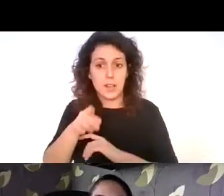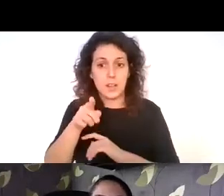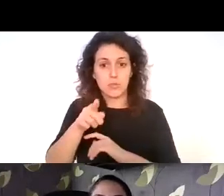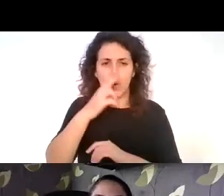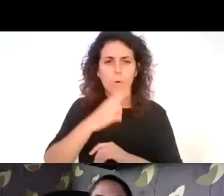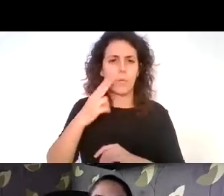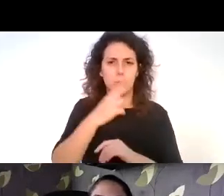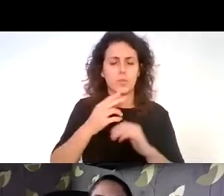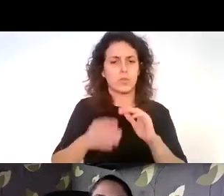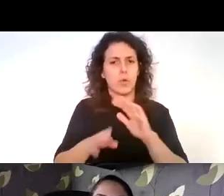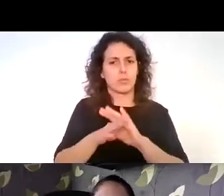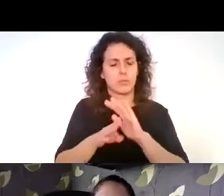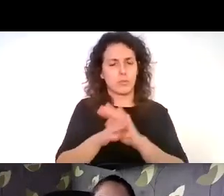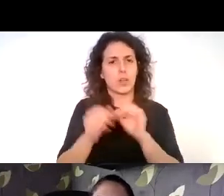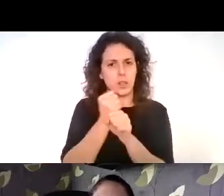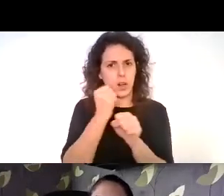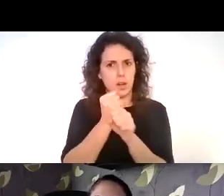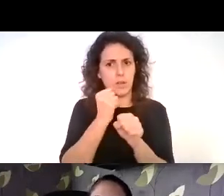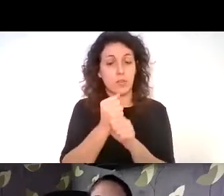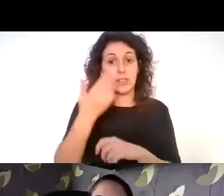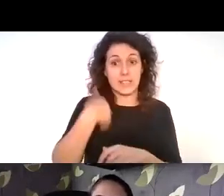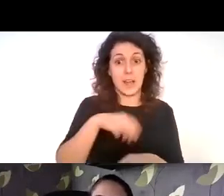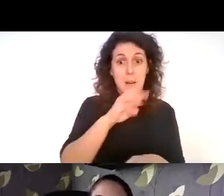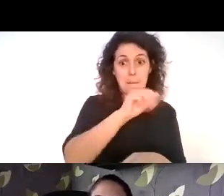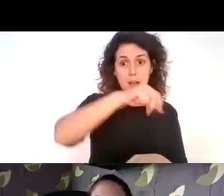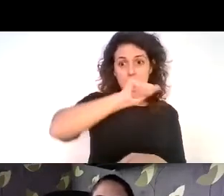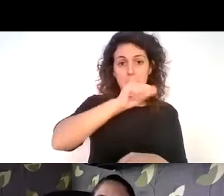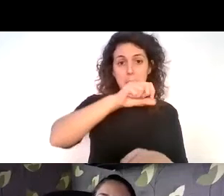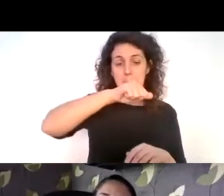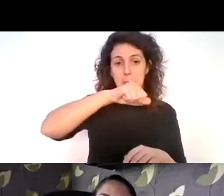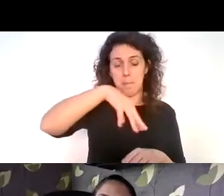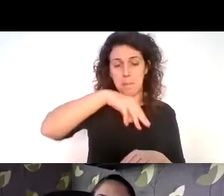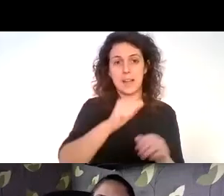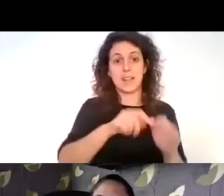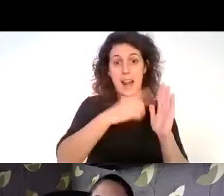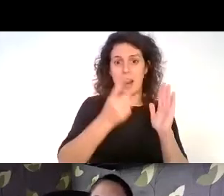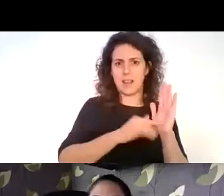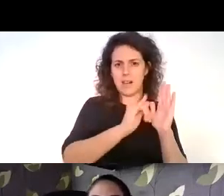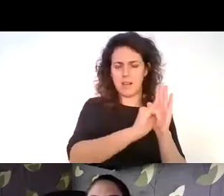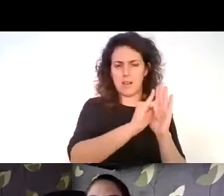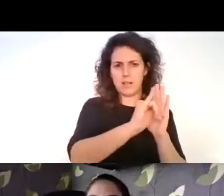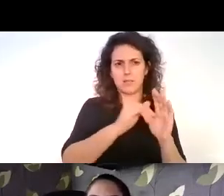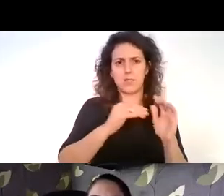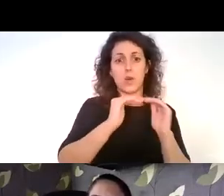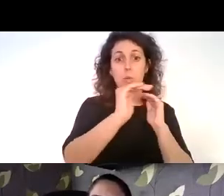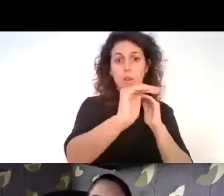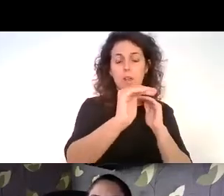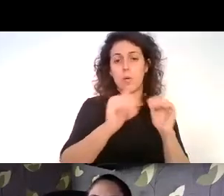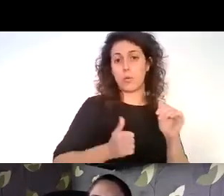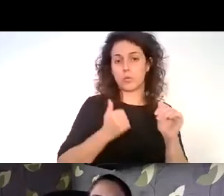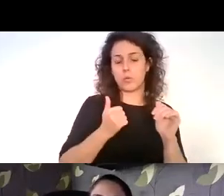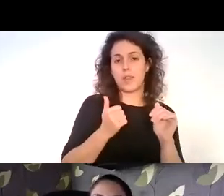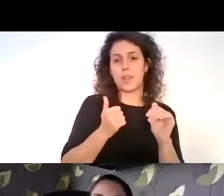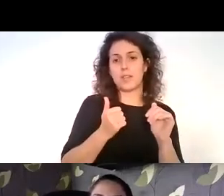recorrido. Sin embargo, ya Panamá contaba con algunas leyes que establecen la equiparación de oportunidades para las personas con discapacidad